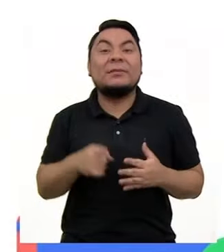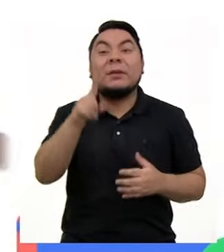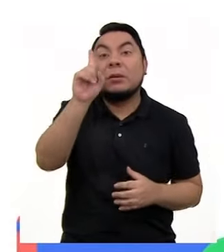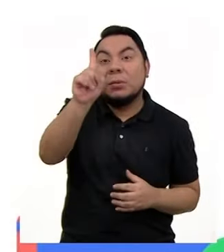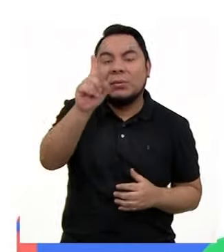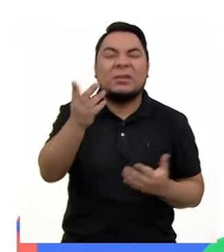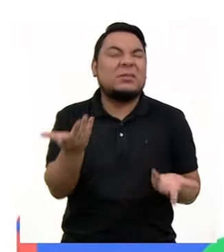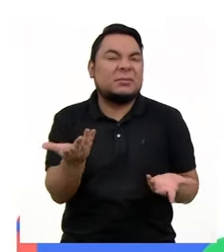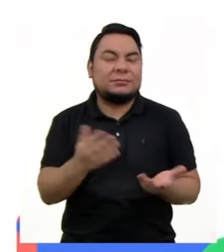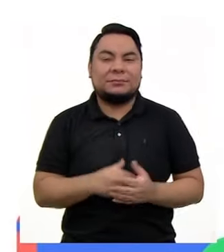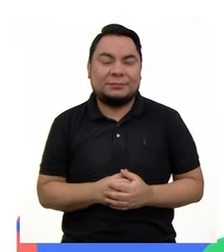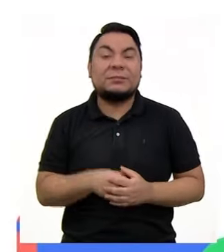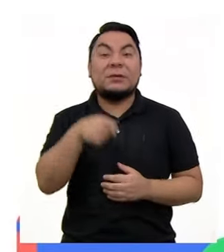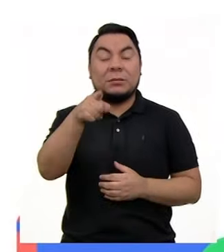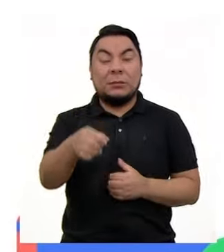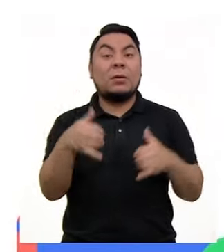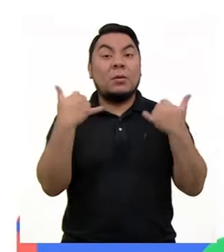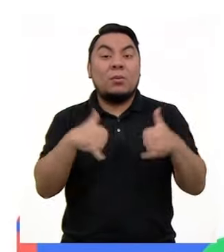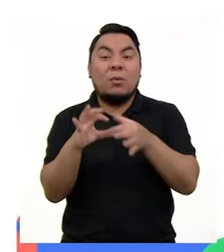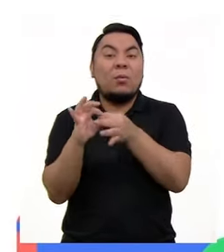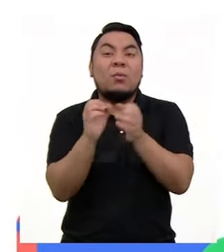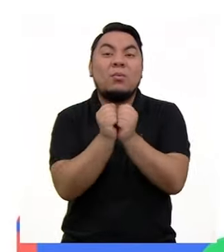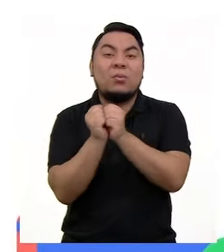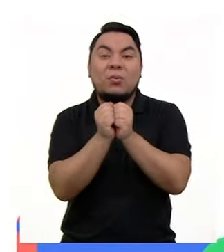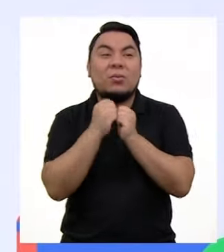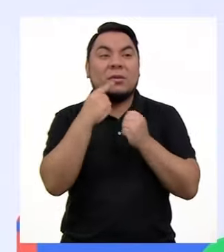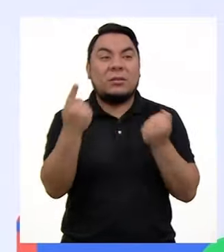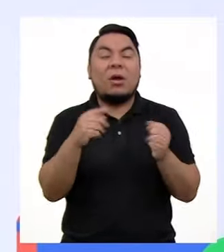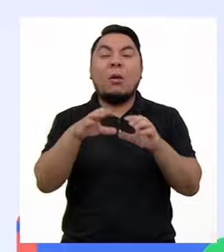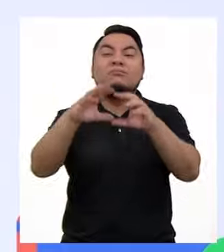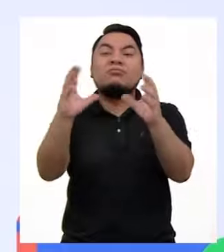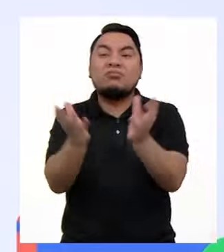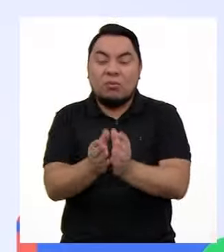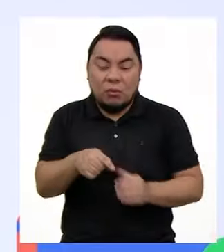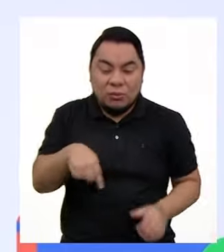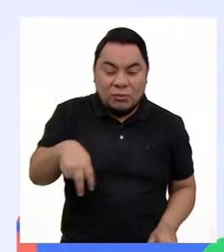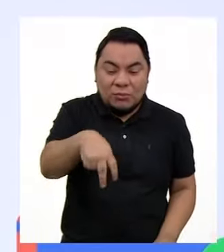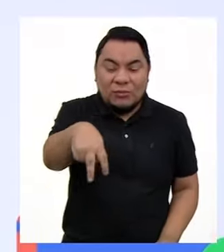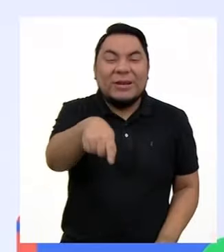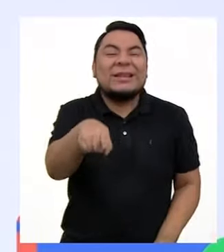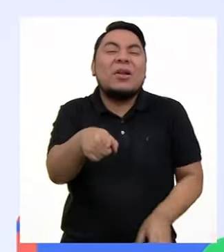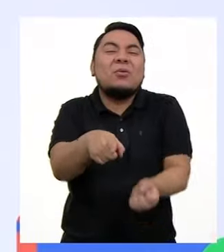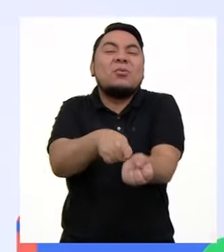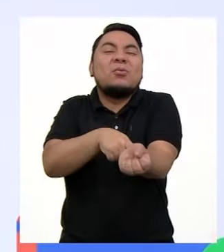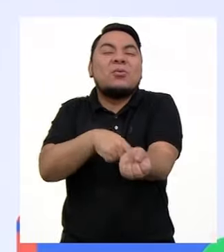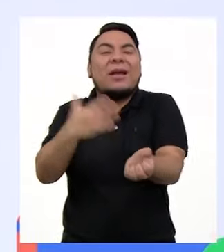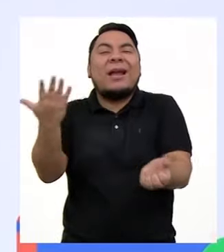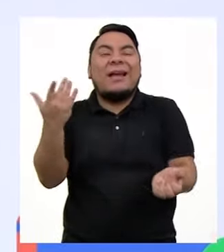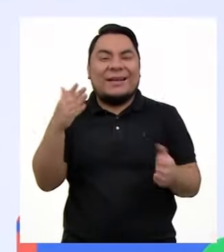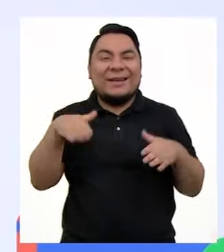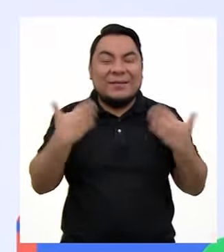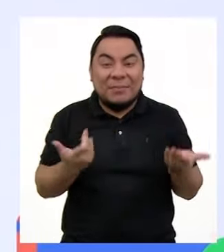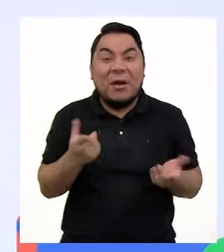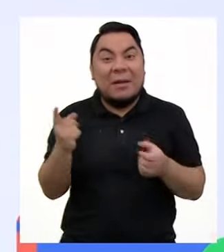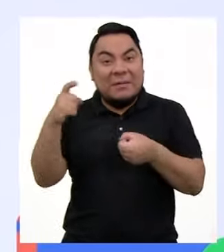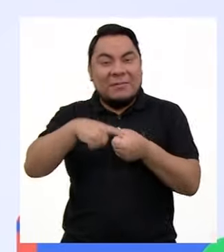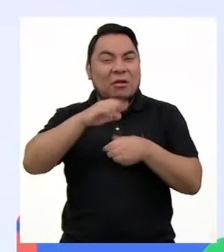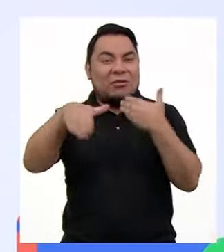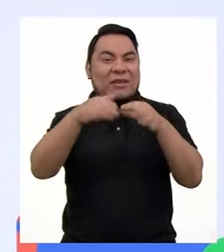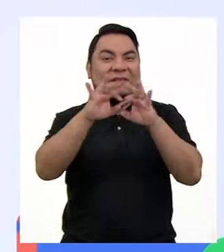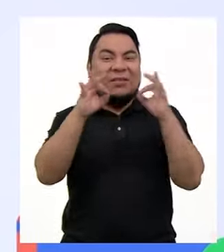1. Jueguen juntos a la rayuela o mundo. Este es un juego tradicional en el que pueden participar toda